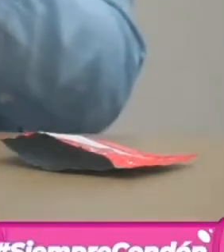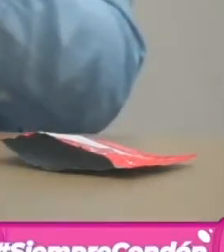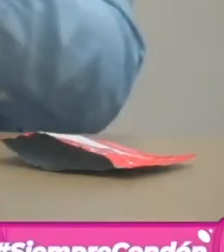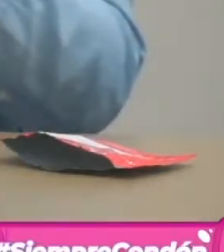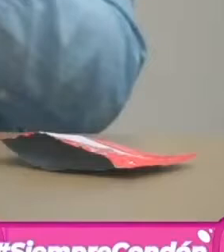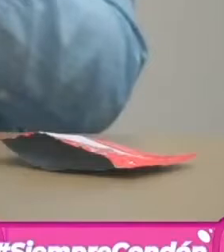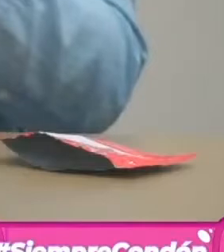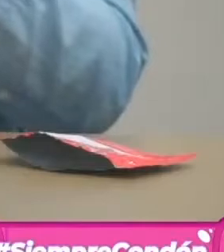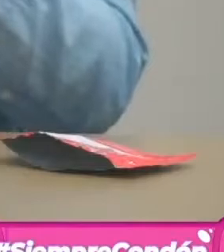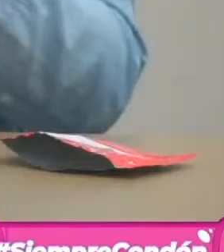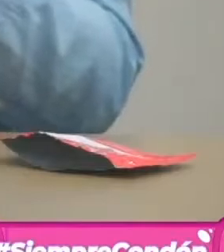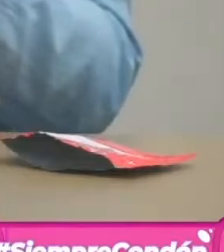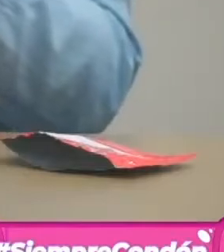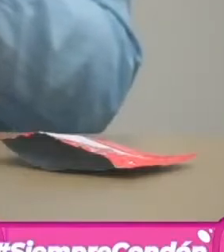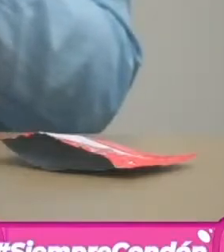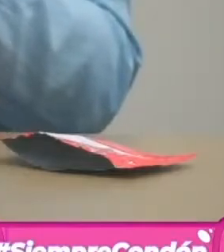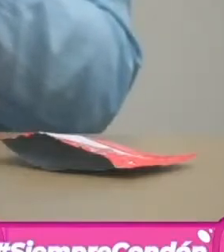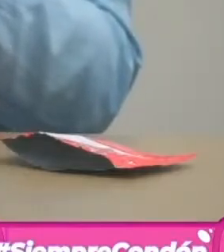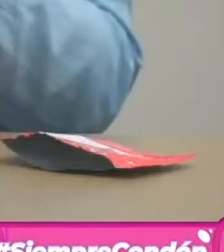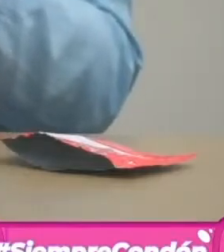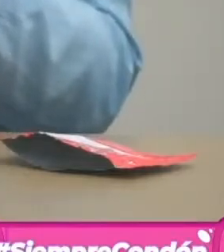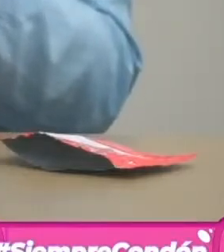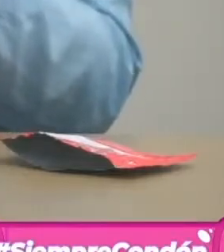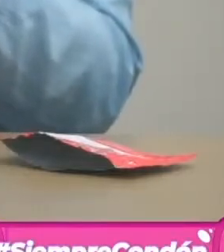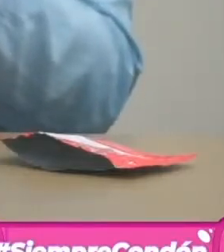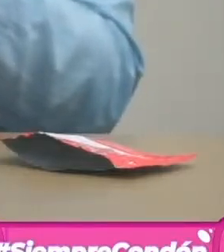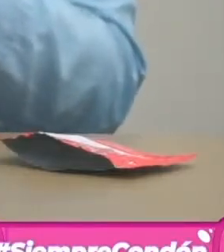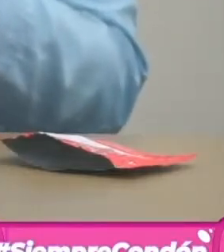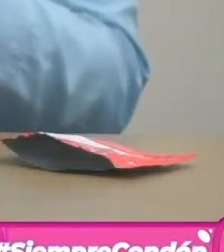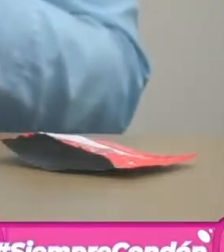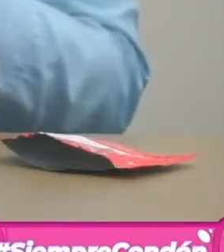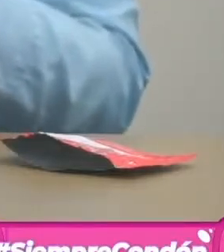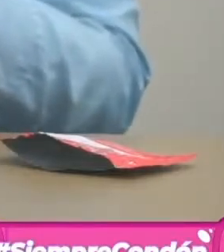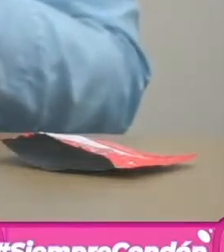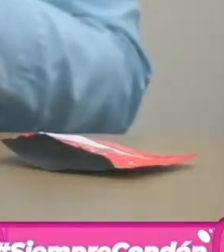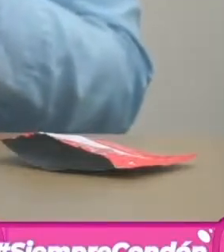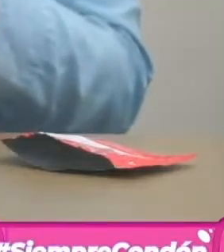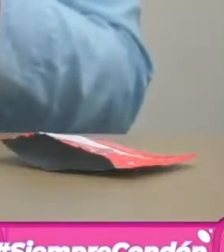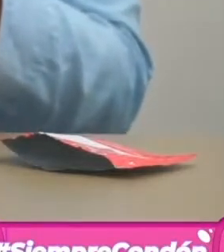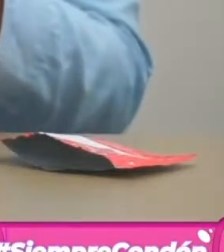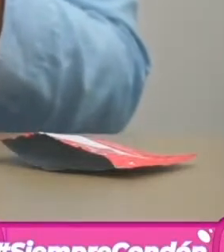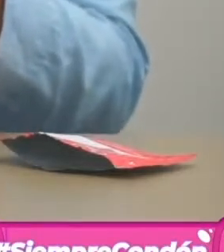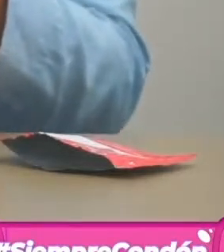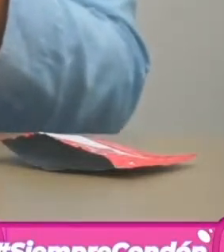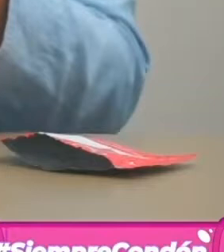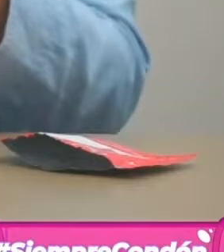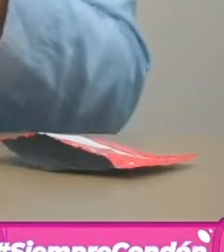No olvides poner lubricante a base de agua antes de introducirlo en la vagina o el ano.